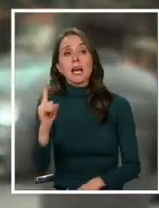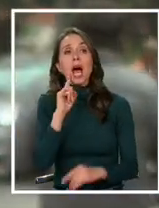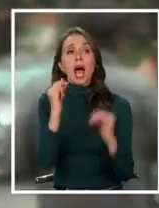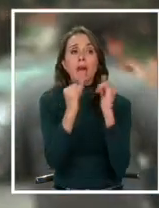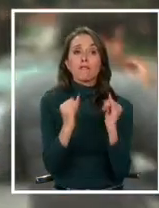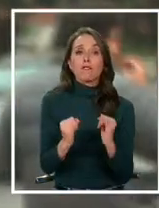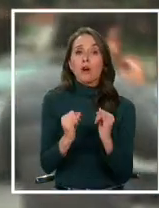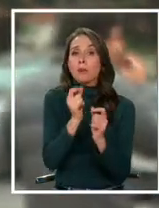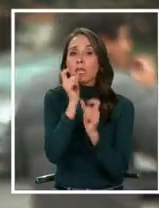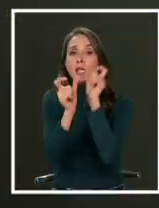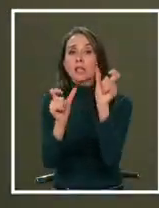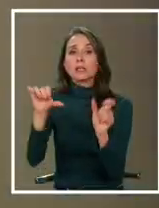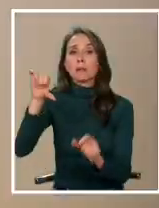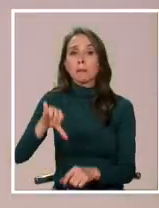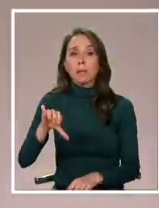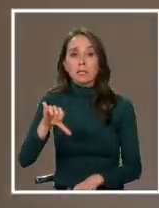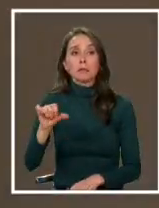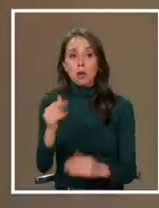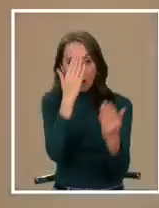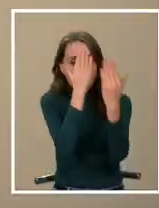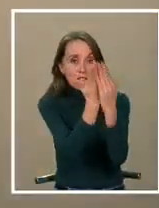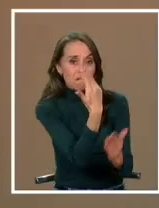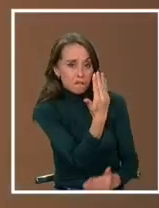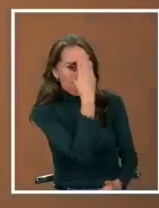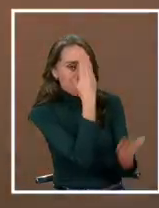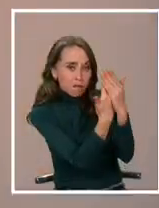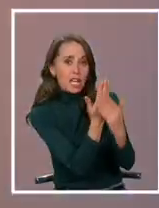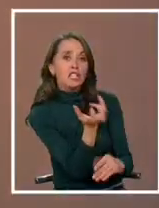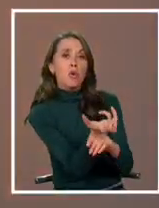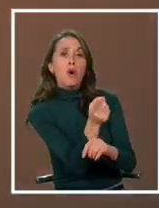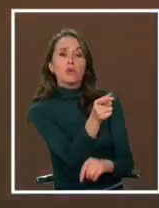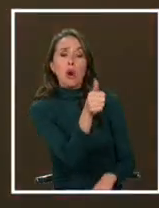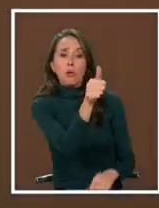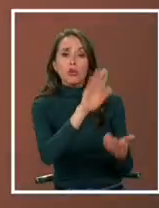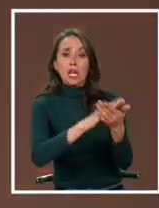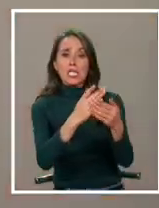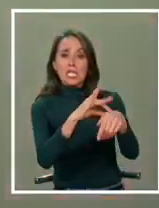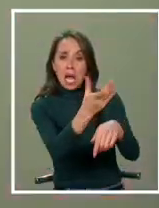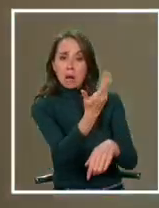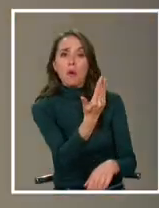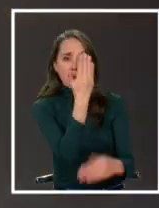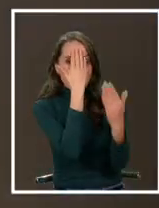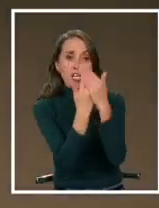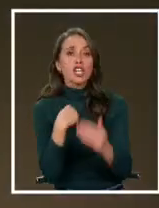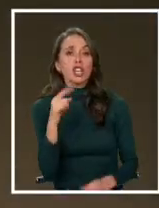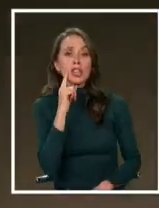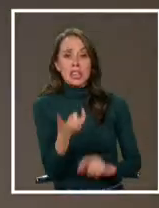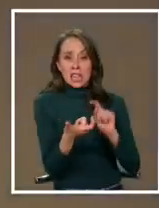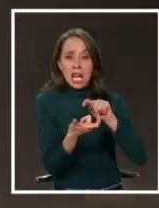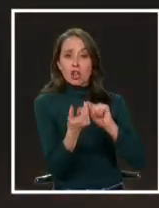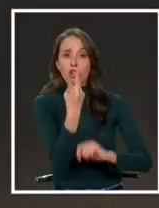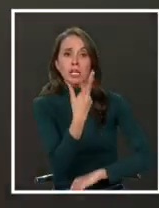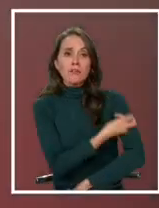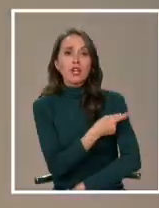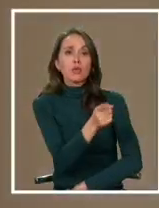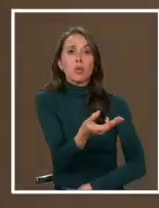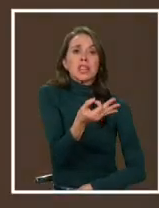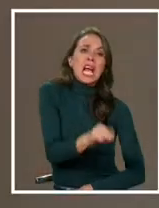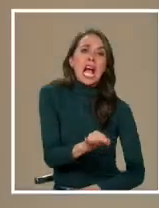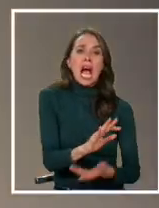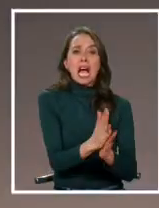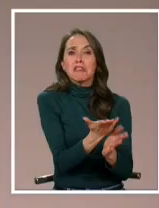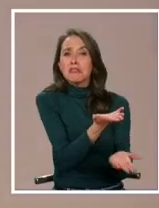y manera de expresarse pésimo pero da la cara hón por qué no la cara si soy de autoridad sanitaria da la cara si tengo tres dosis te cagá entero